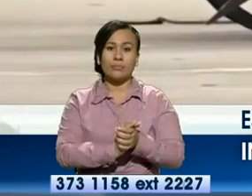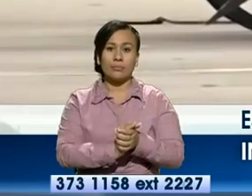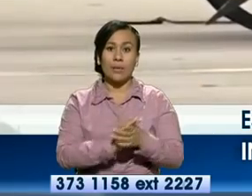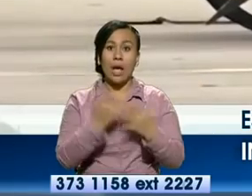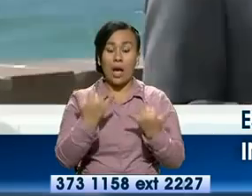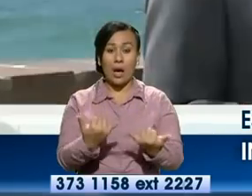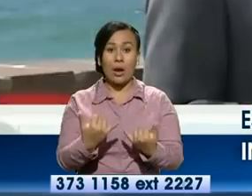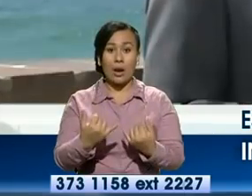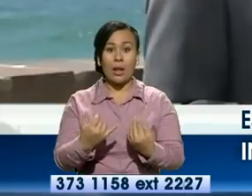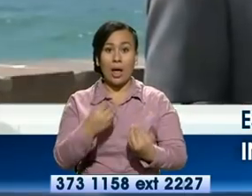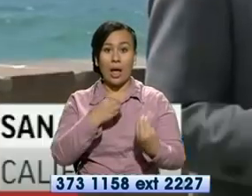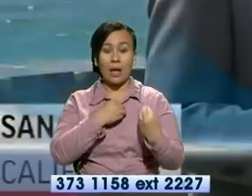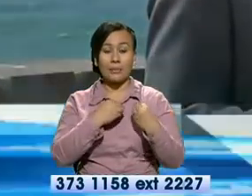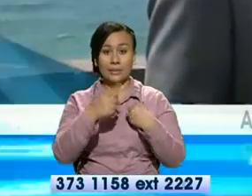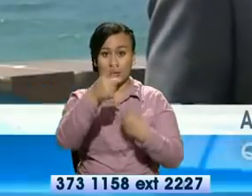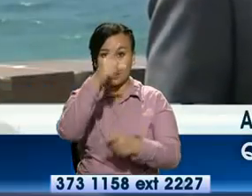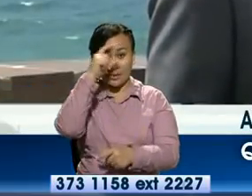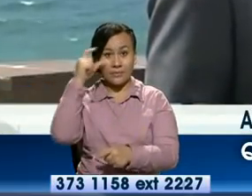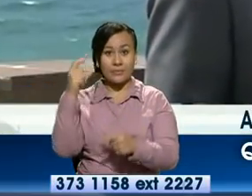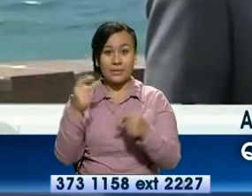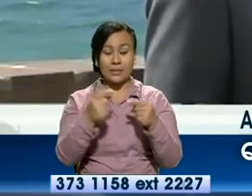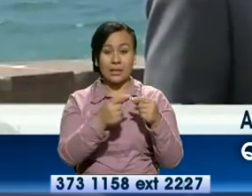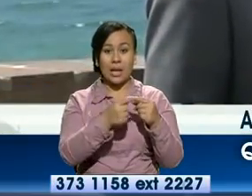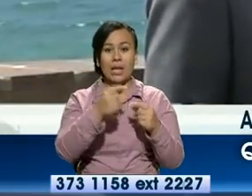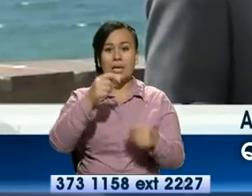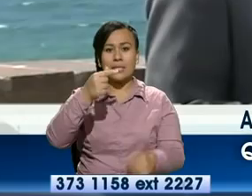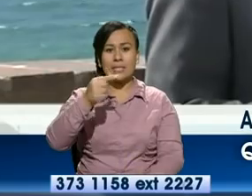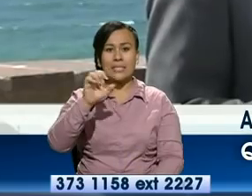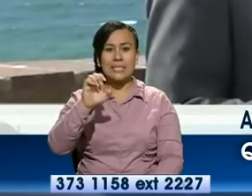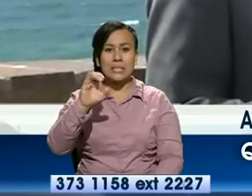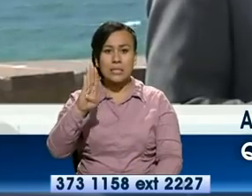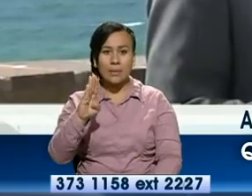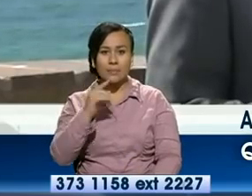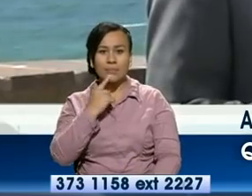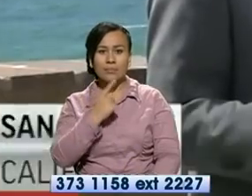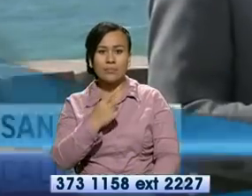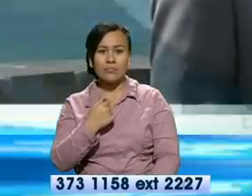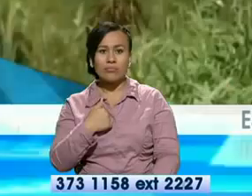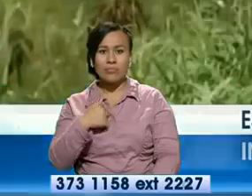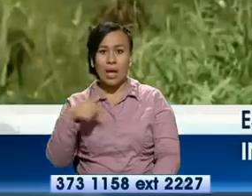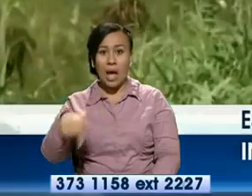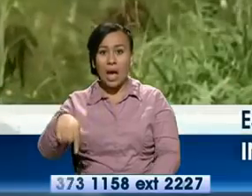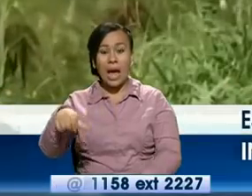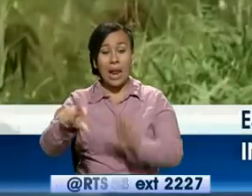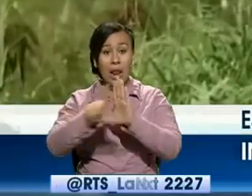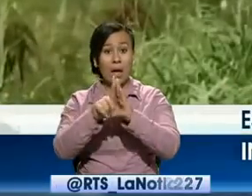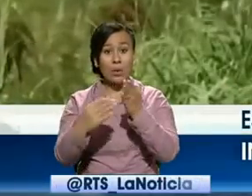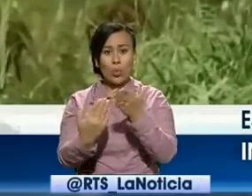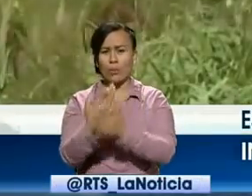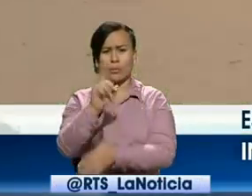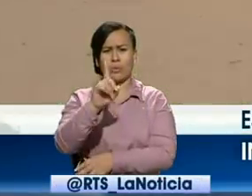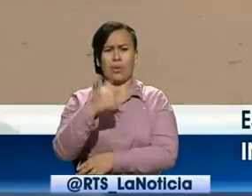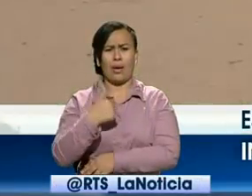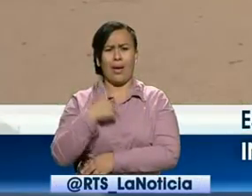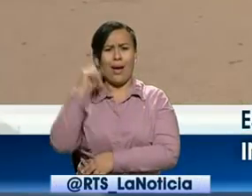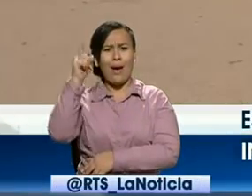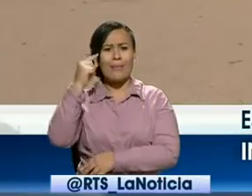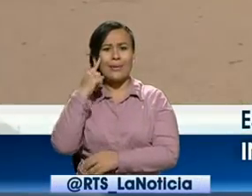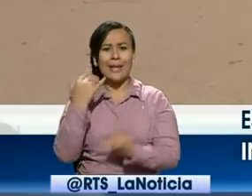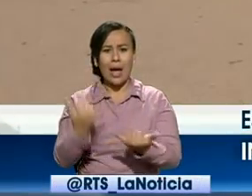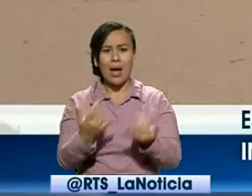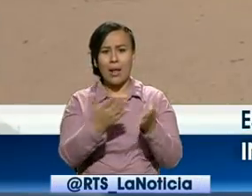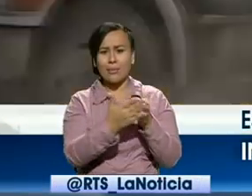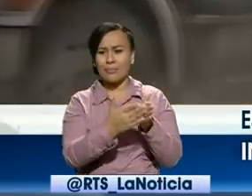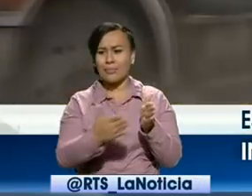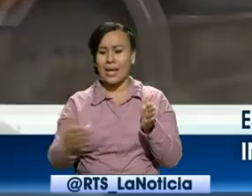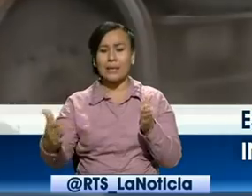funcionarios públicos como el fiscal general Jeff Sessions, esta política no sería nueva y que el gobierno lo que hace es extender